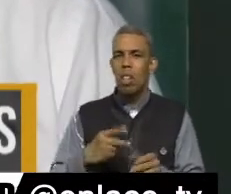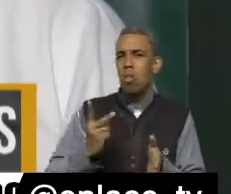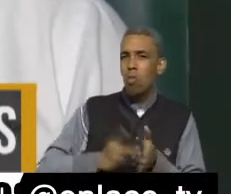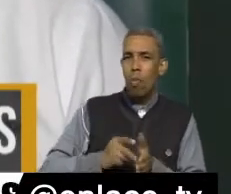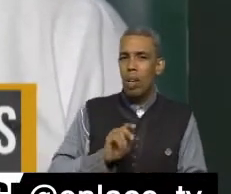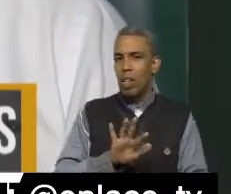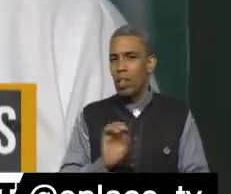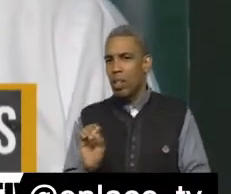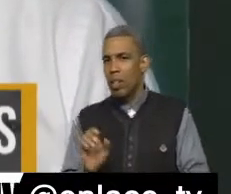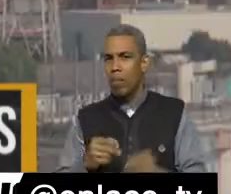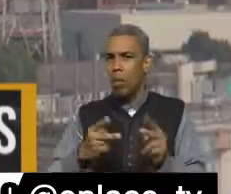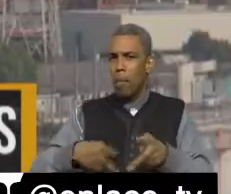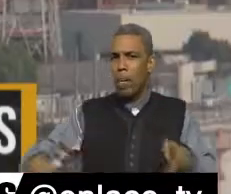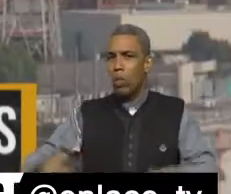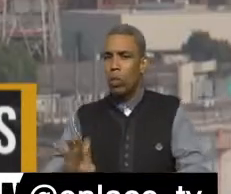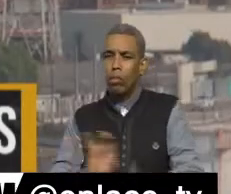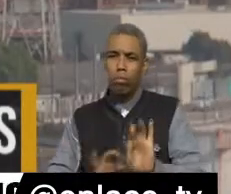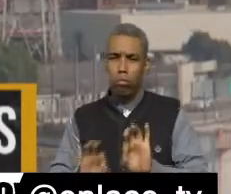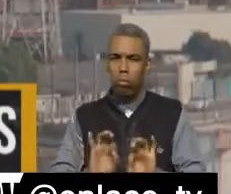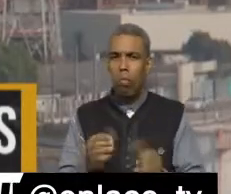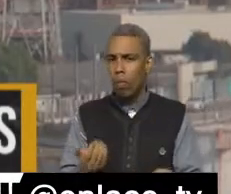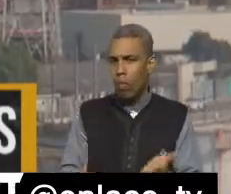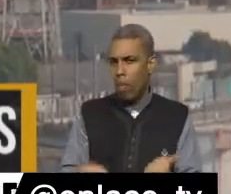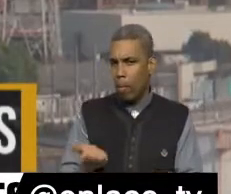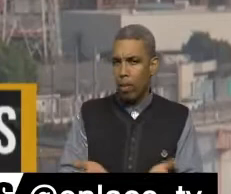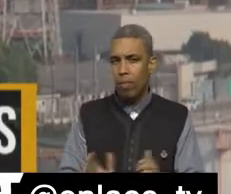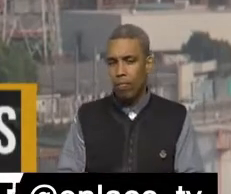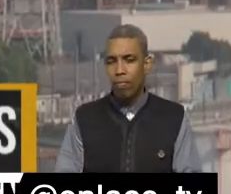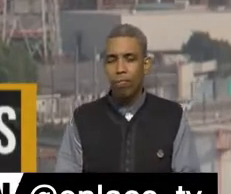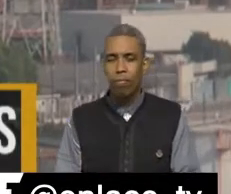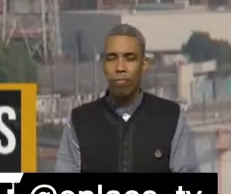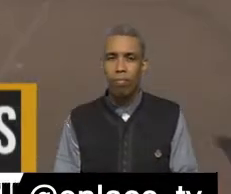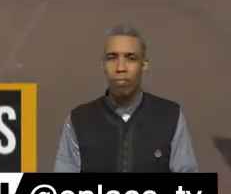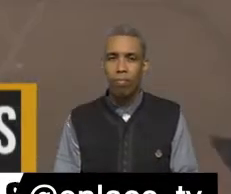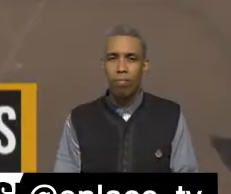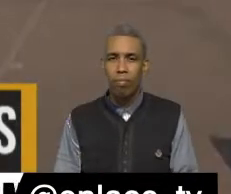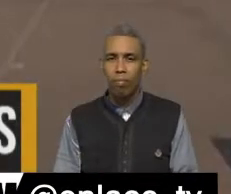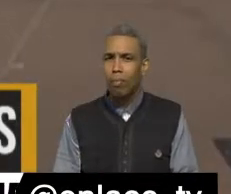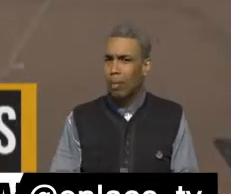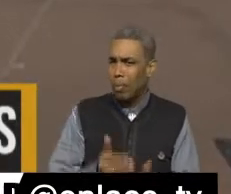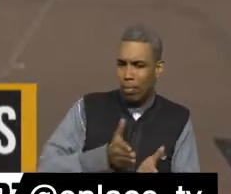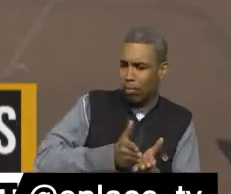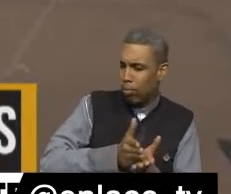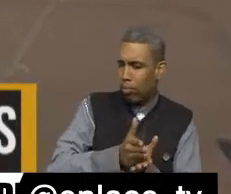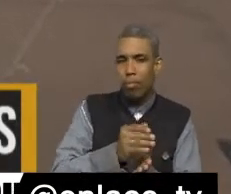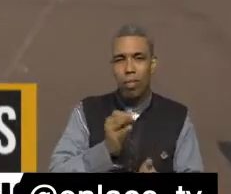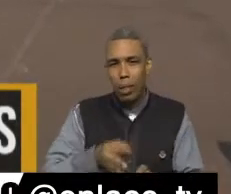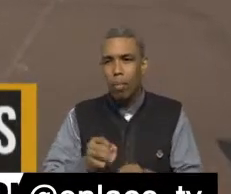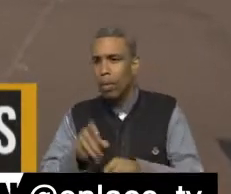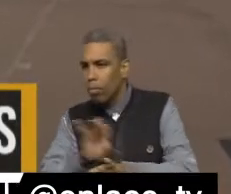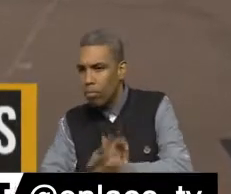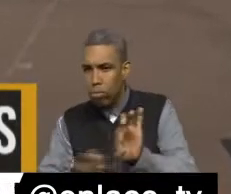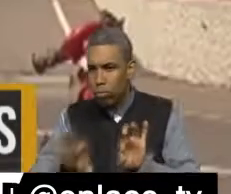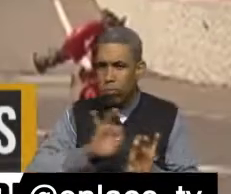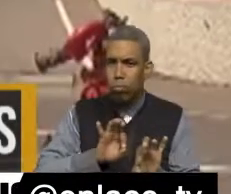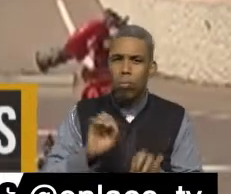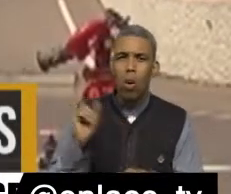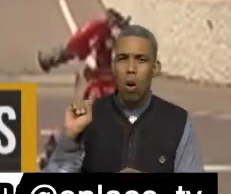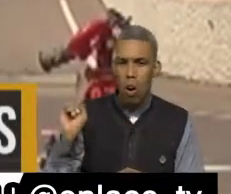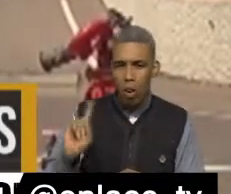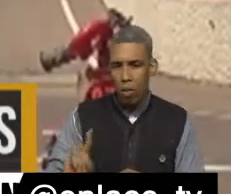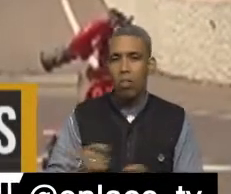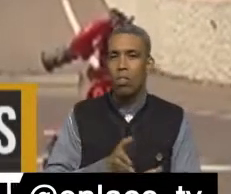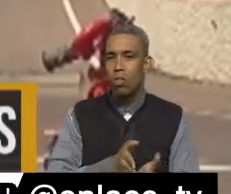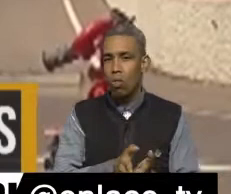dependiendo de los momentos que tengamos. Es una línea estable que mantenemos desde hace varios años. Díaz